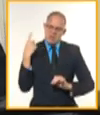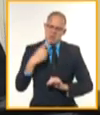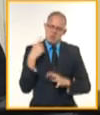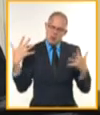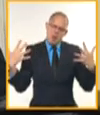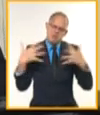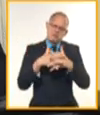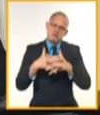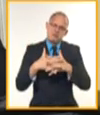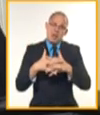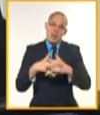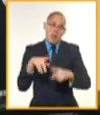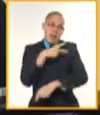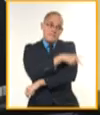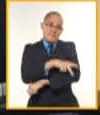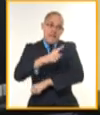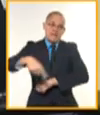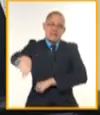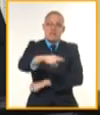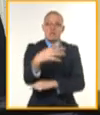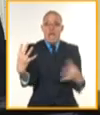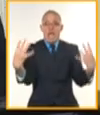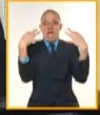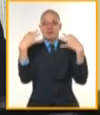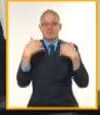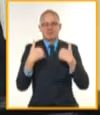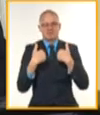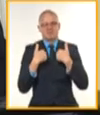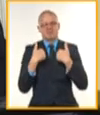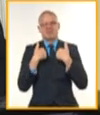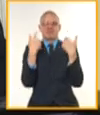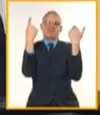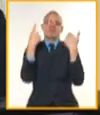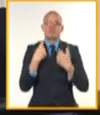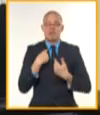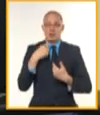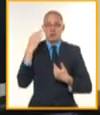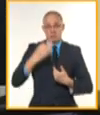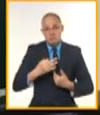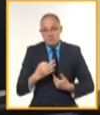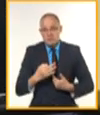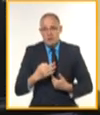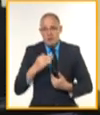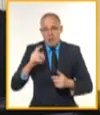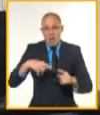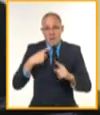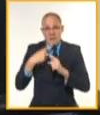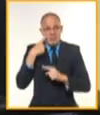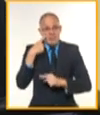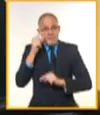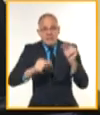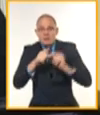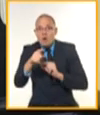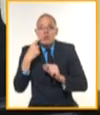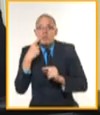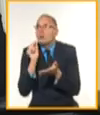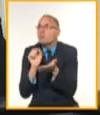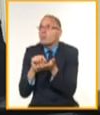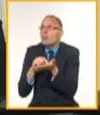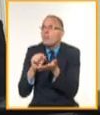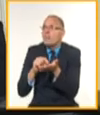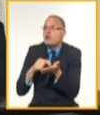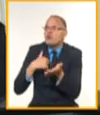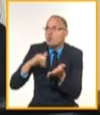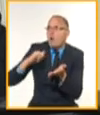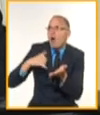los ojos del mundo se posan sobre la Argentina después de mucho tiempo. En algunos casos incluso toman nota del trabajo que hemos hecho